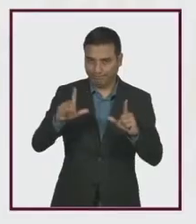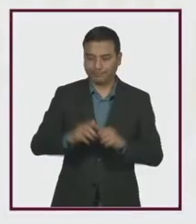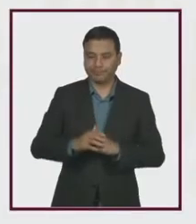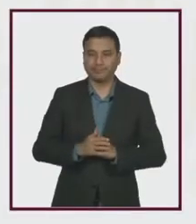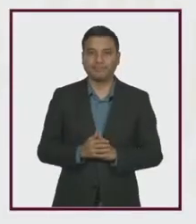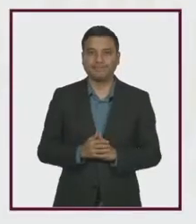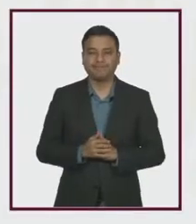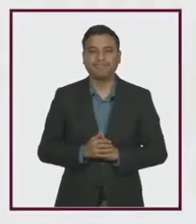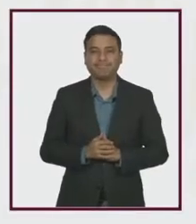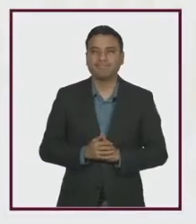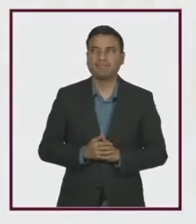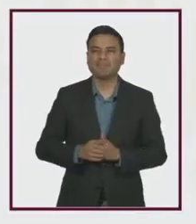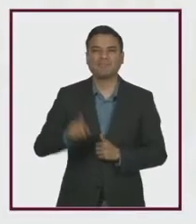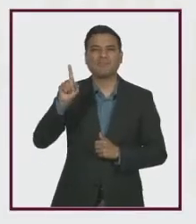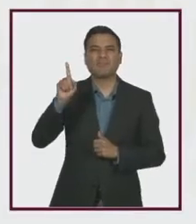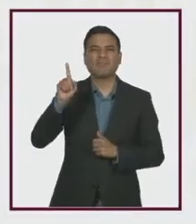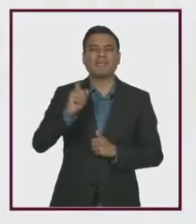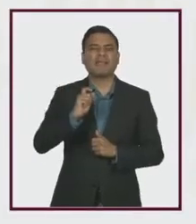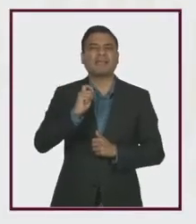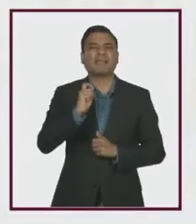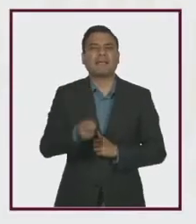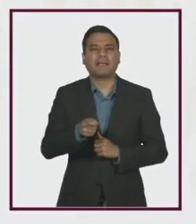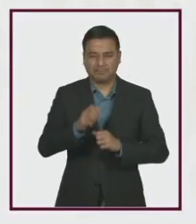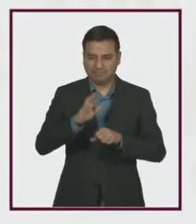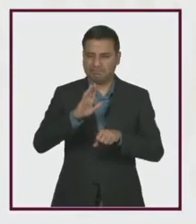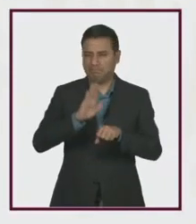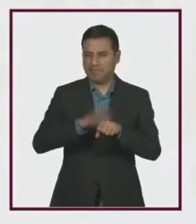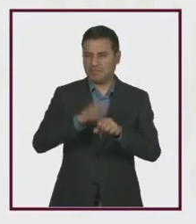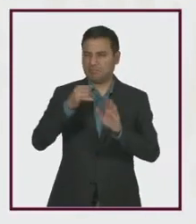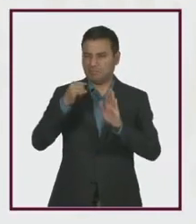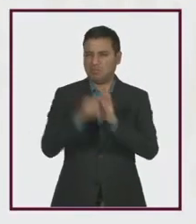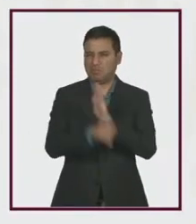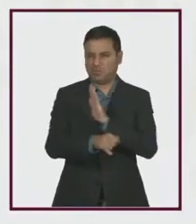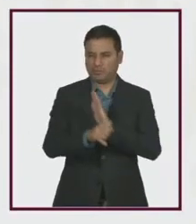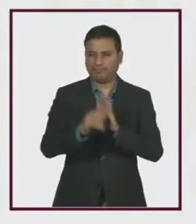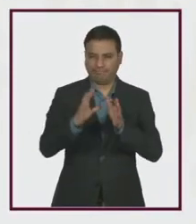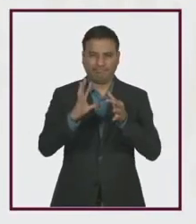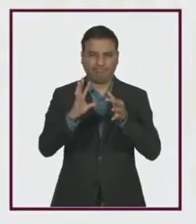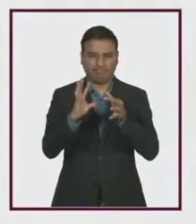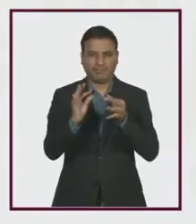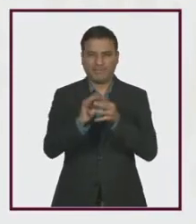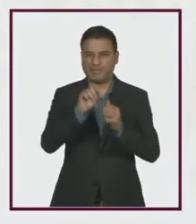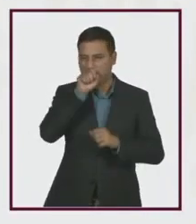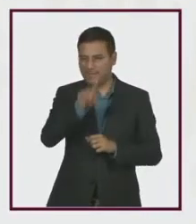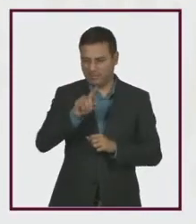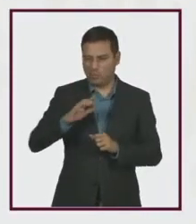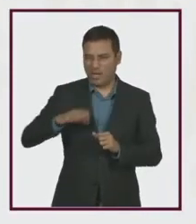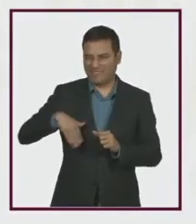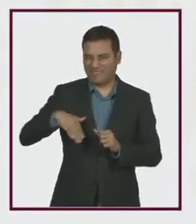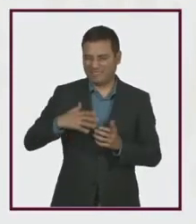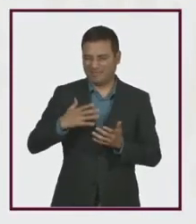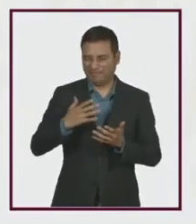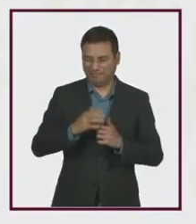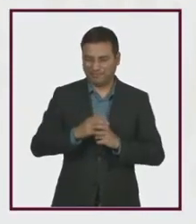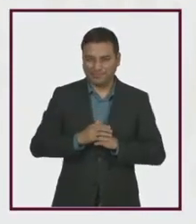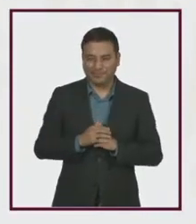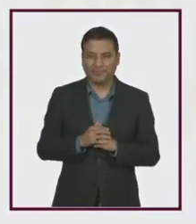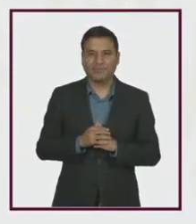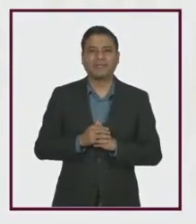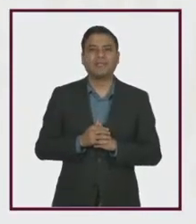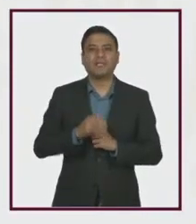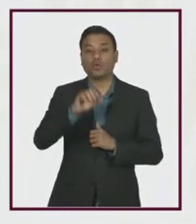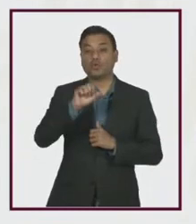Este es un esquema un poco más complejo, pero lo voy a hacer, básicamente dice lo mismo que ya les expliqué. Cómo una sustancia va a